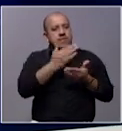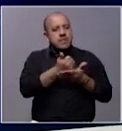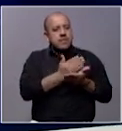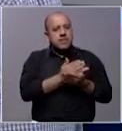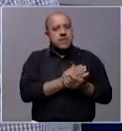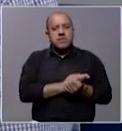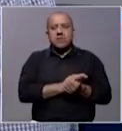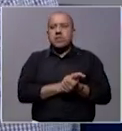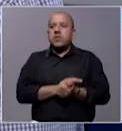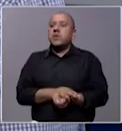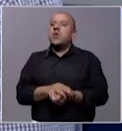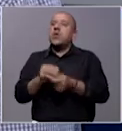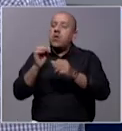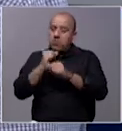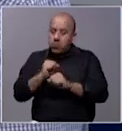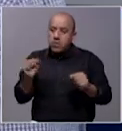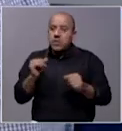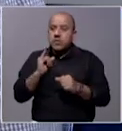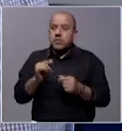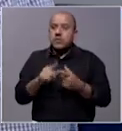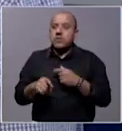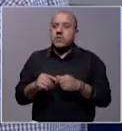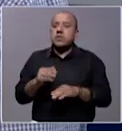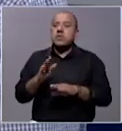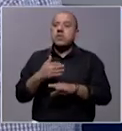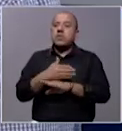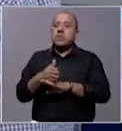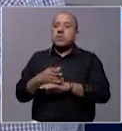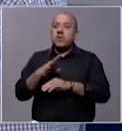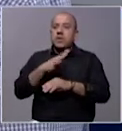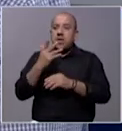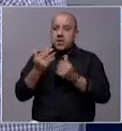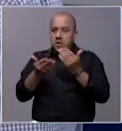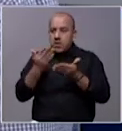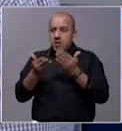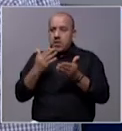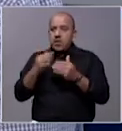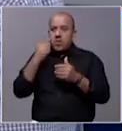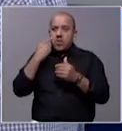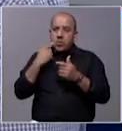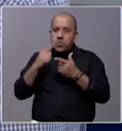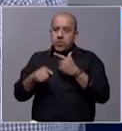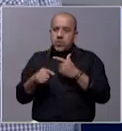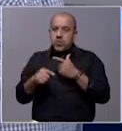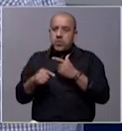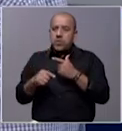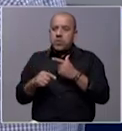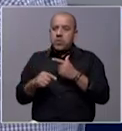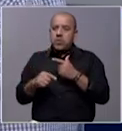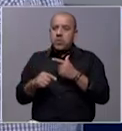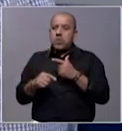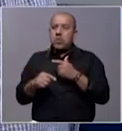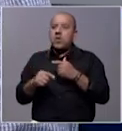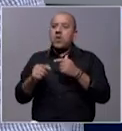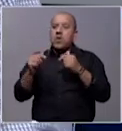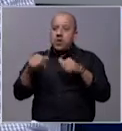yo creo que puede haberlo porque después que pase todo esto tendremos que analizar los números y el comportamiento electoral el frente hoy no